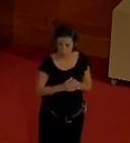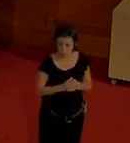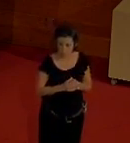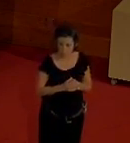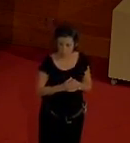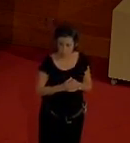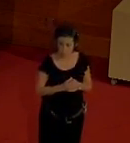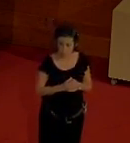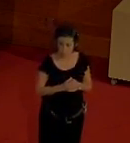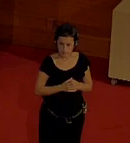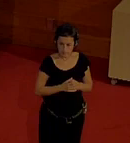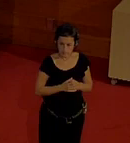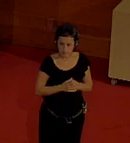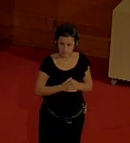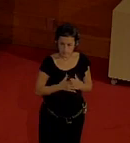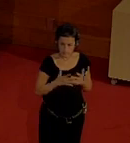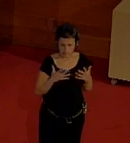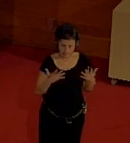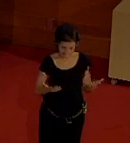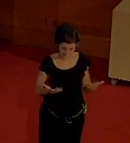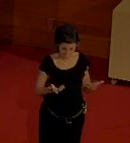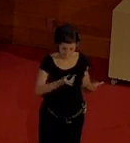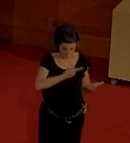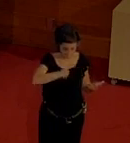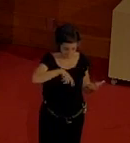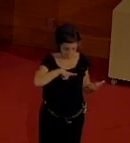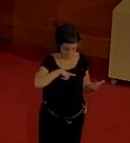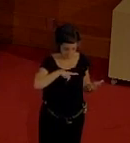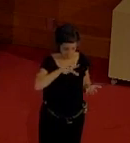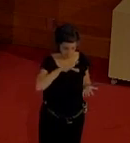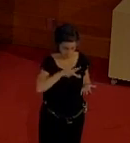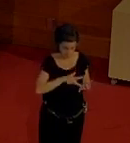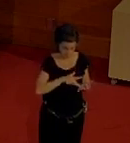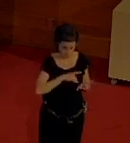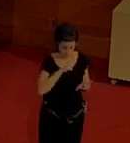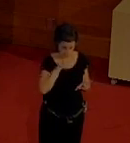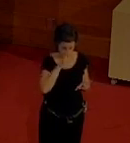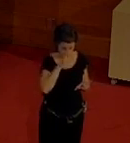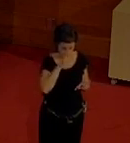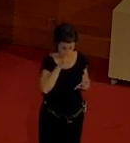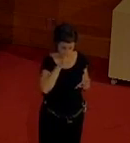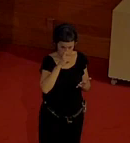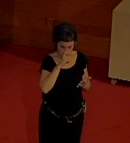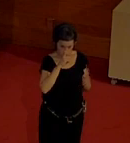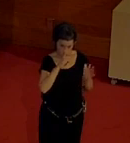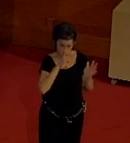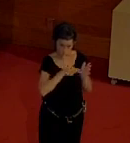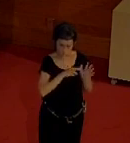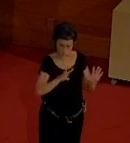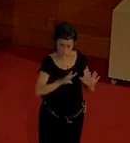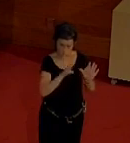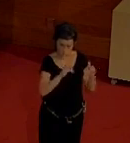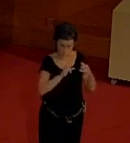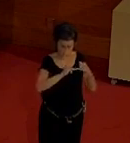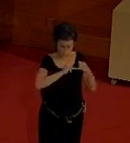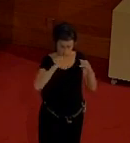no Entonces nosotros por ejemplo hemos tenido una crisis financiera en el 2008 que supuso un